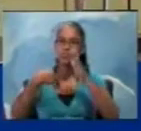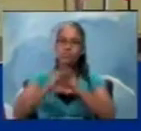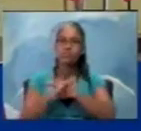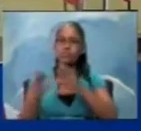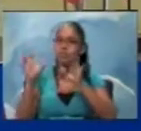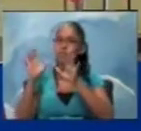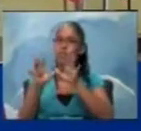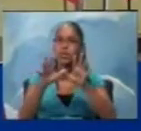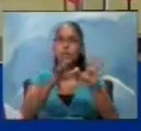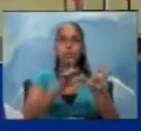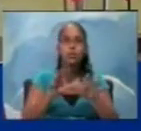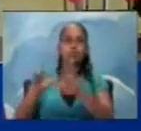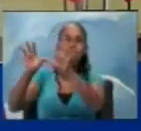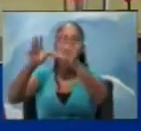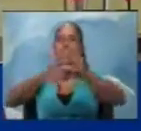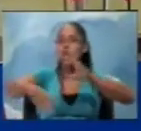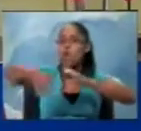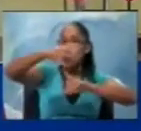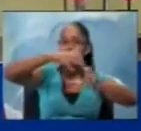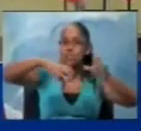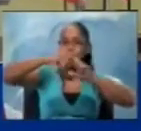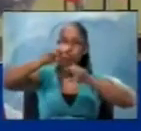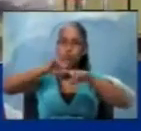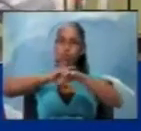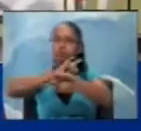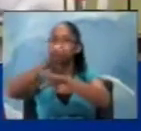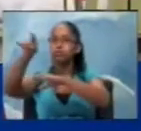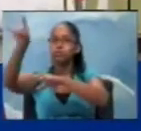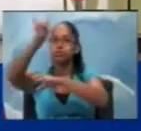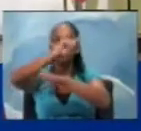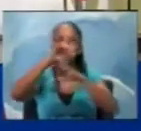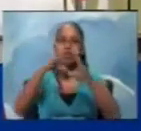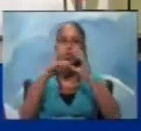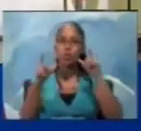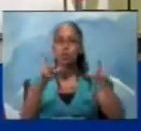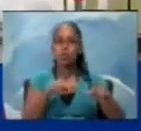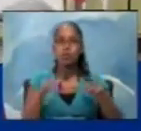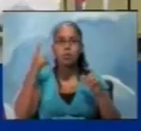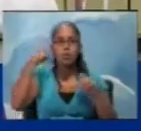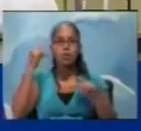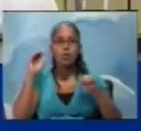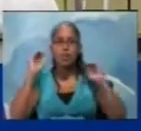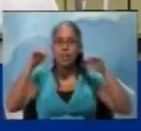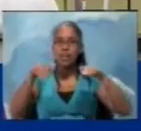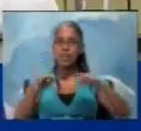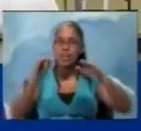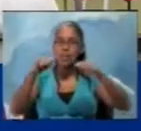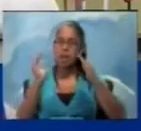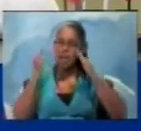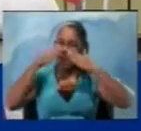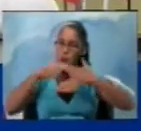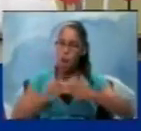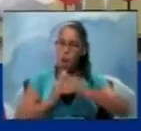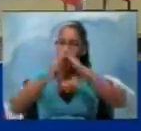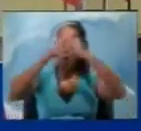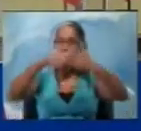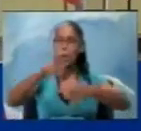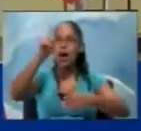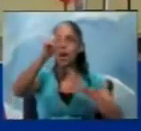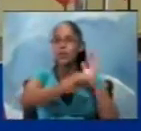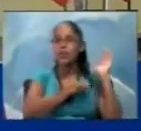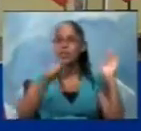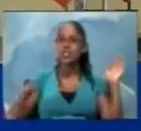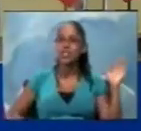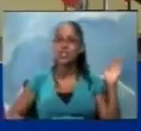los satélites, arriba en los satélites. ¡Aleluya! Y por el mar, en los barcos del Señor.